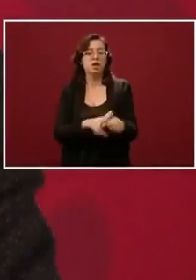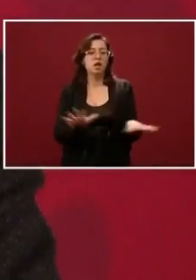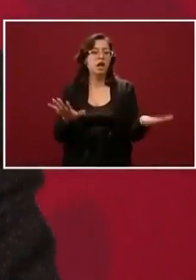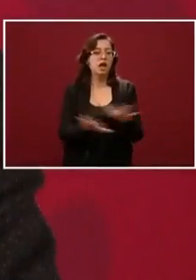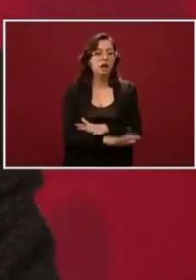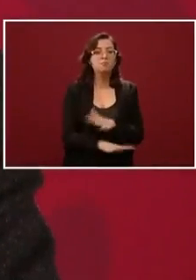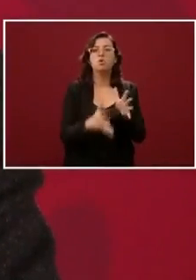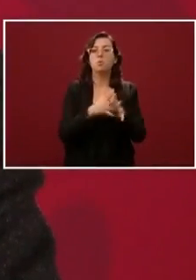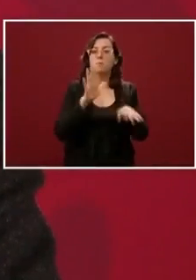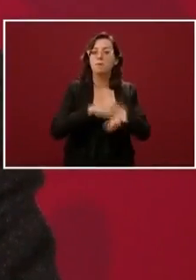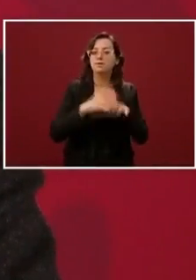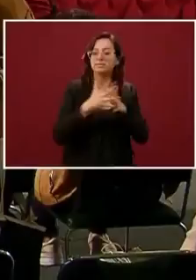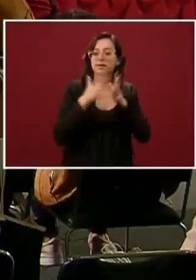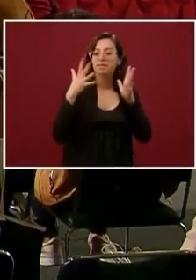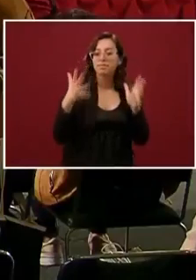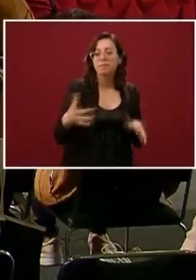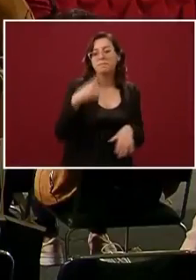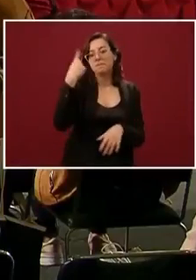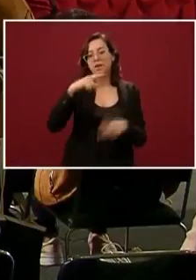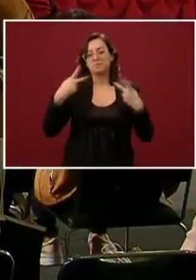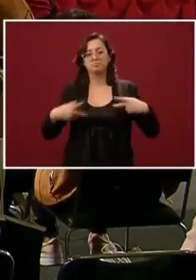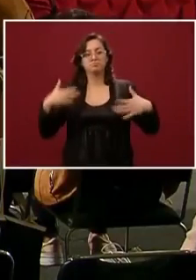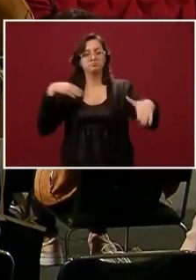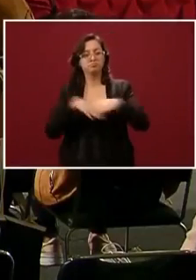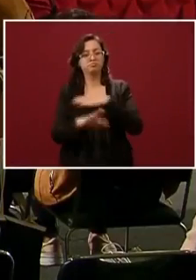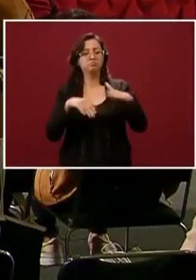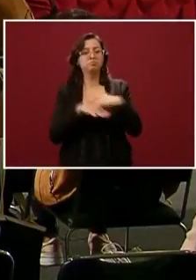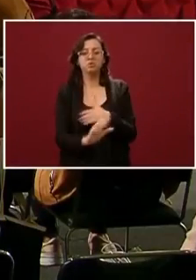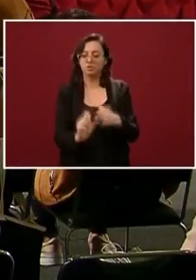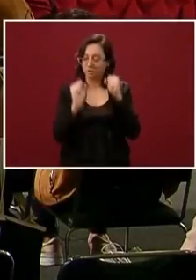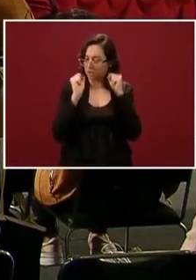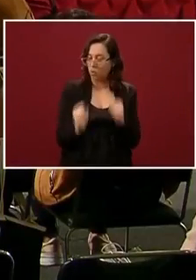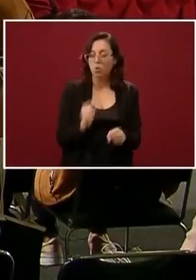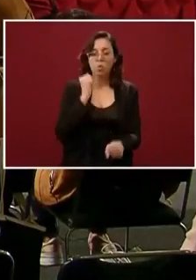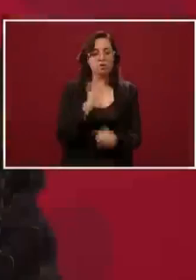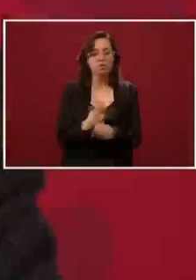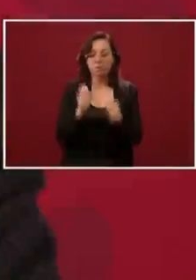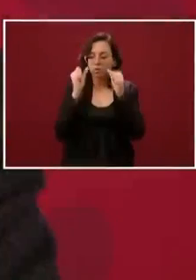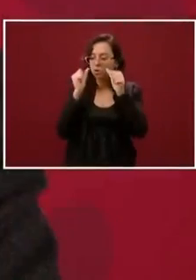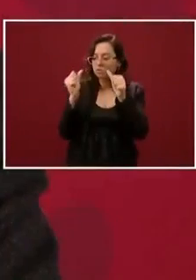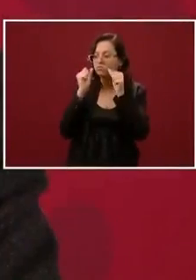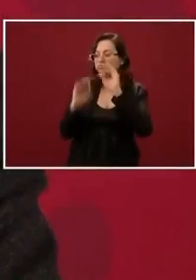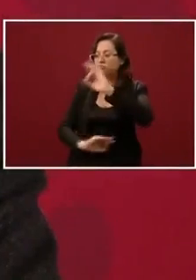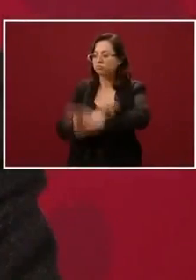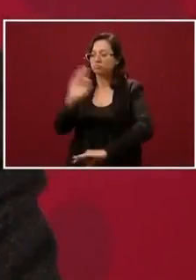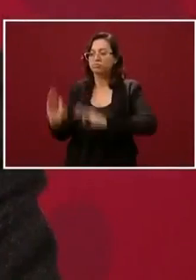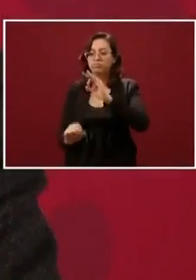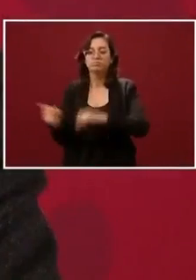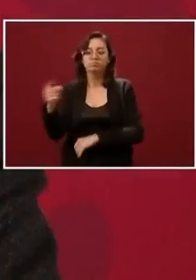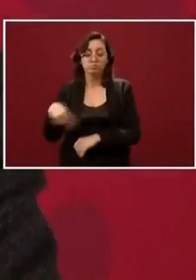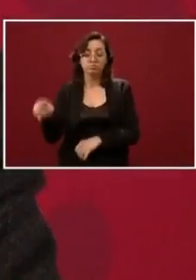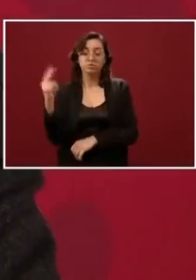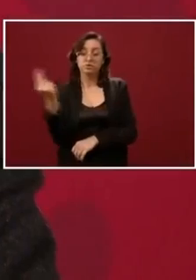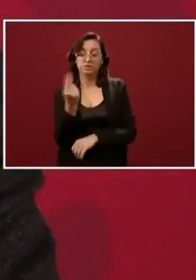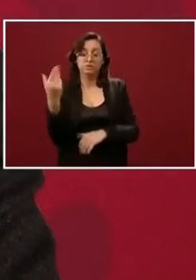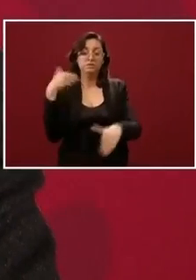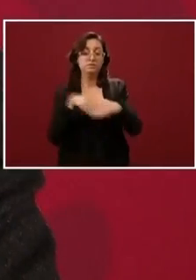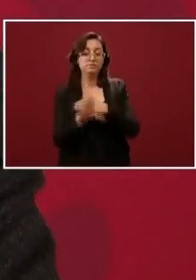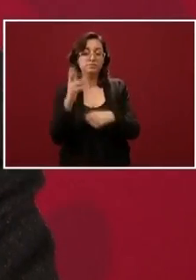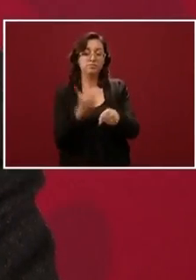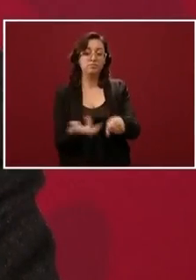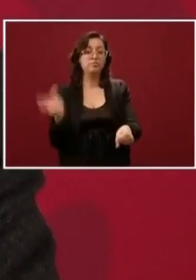expansión inmediata de la capacidad que garanticen la atención oportuna de los casos de COVID que necesiten hospitalización. Esto,